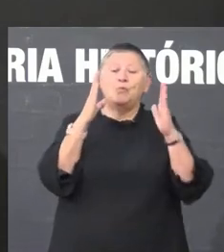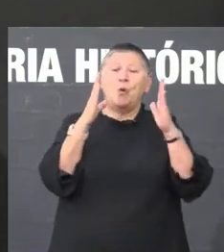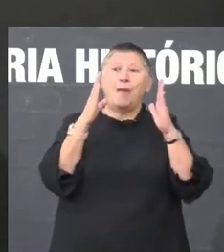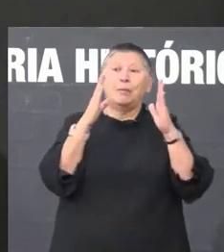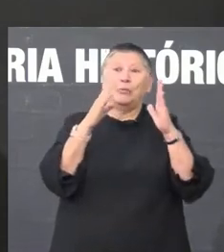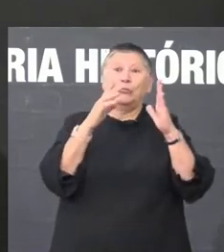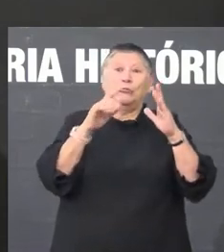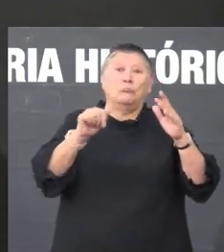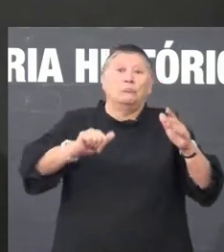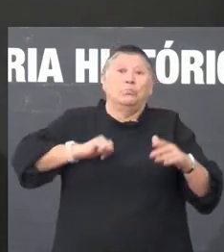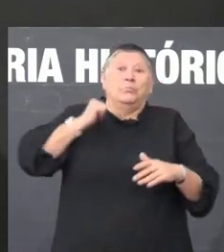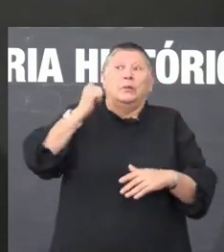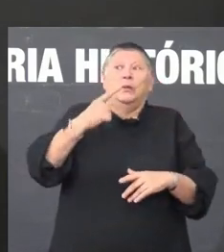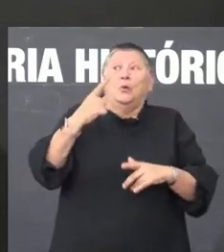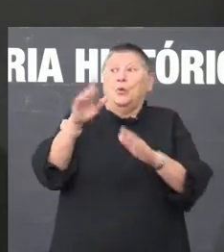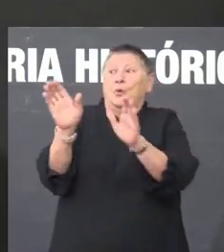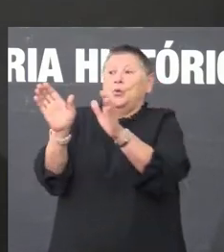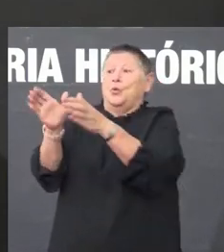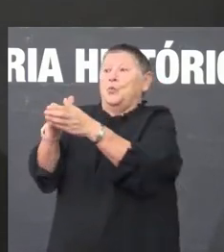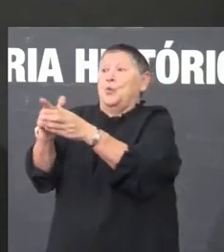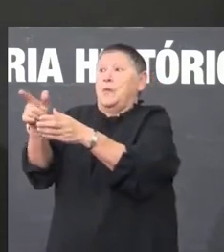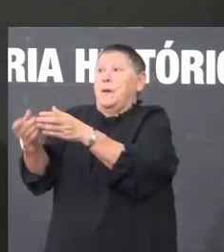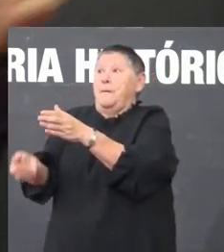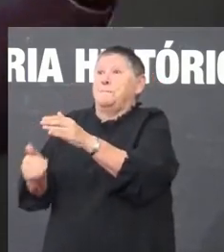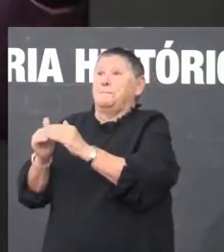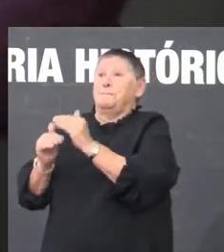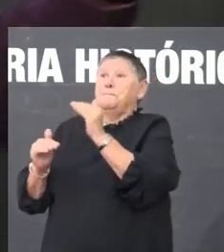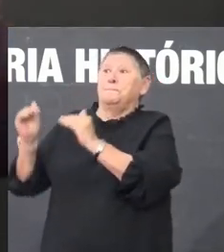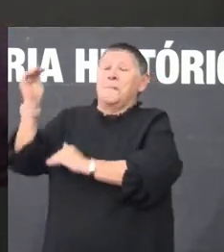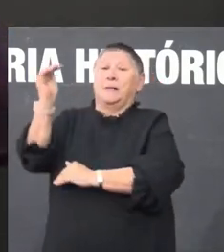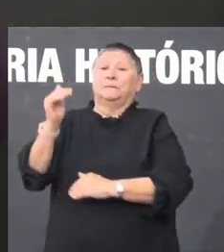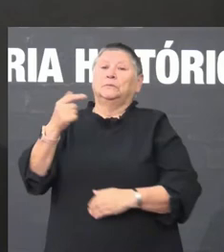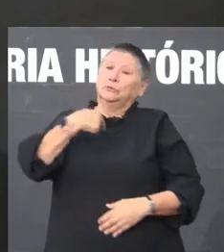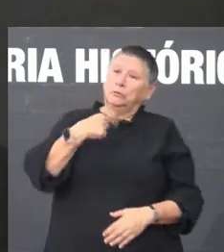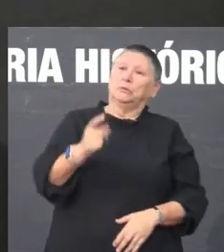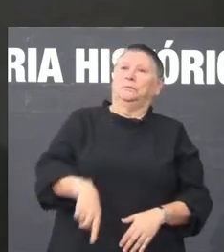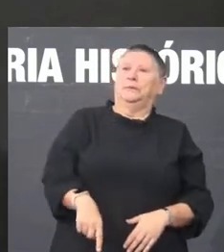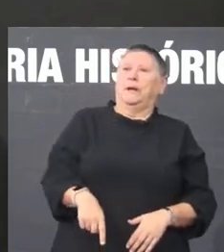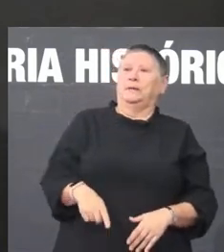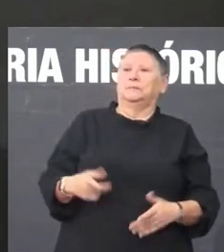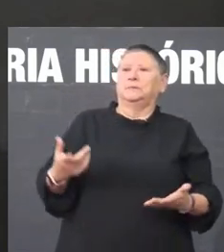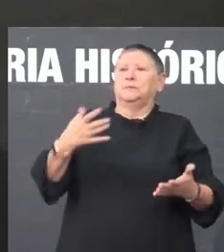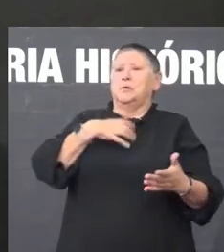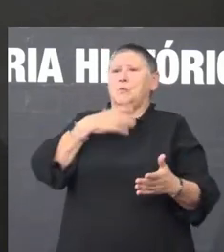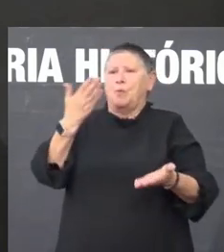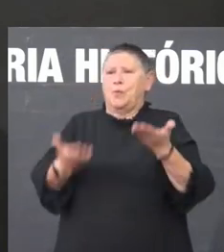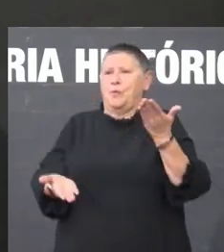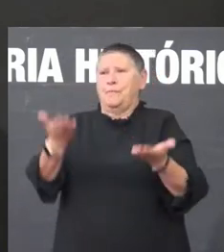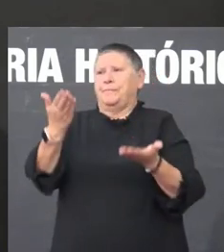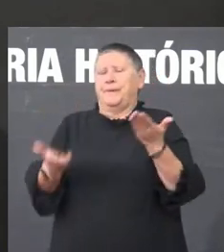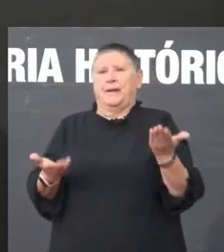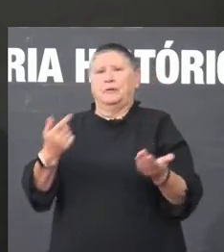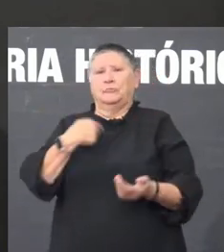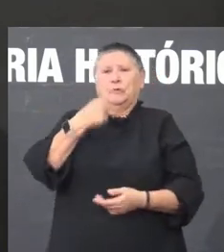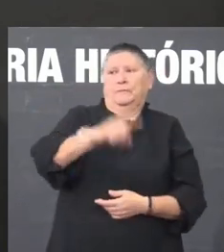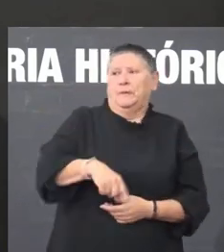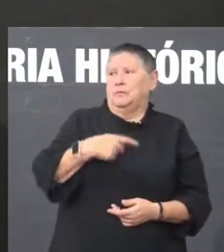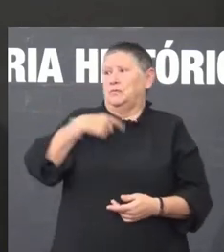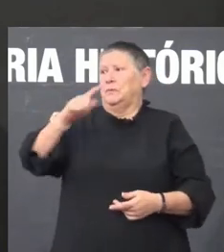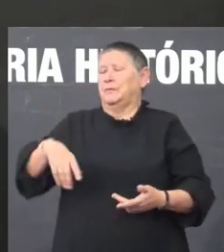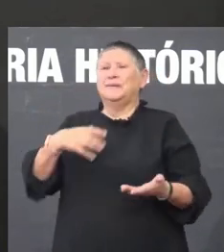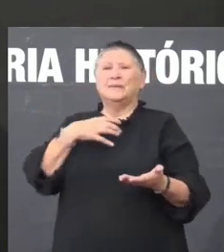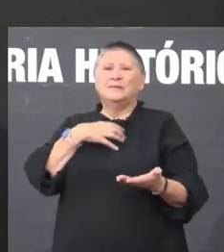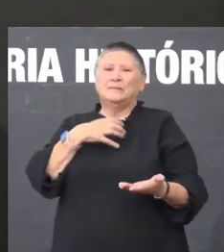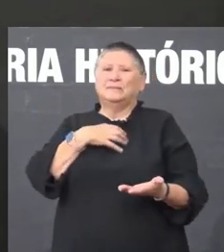que obtiene más, yo también. Si los vascos o los catalanes dan un pasito, yo también. Pero yo también. Pero a ti te